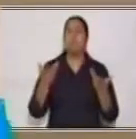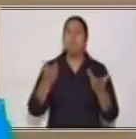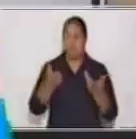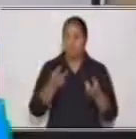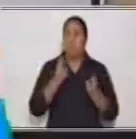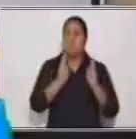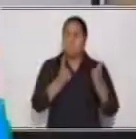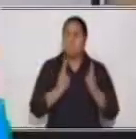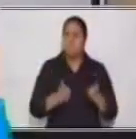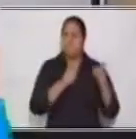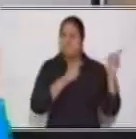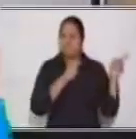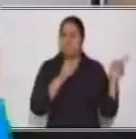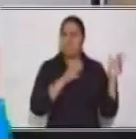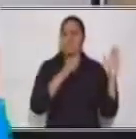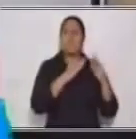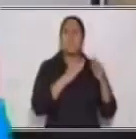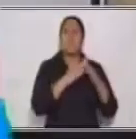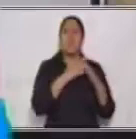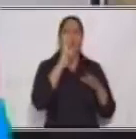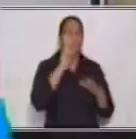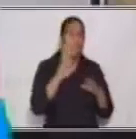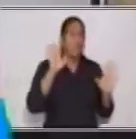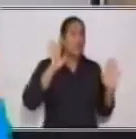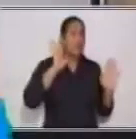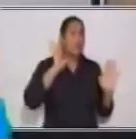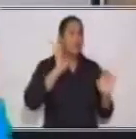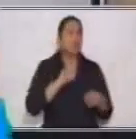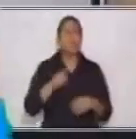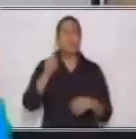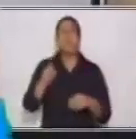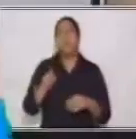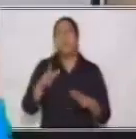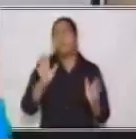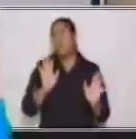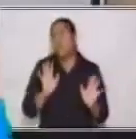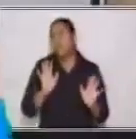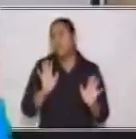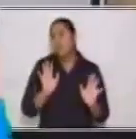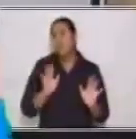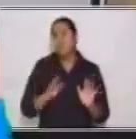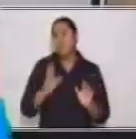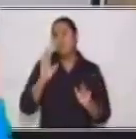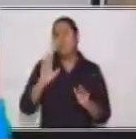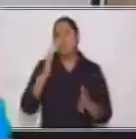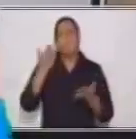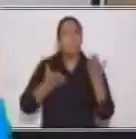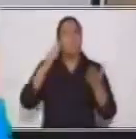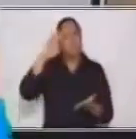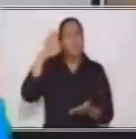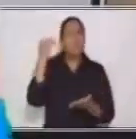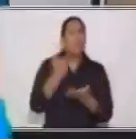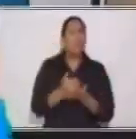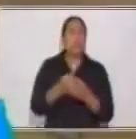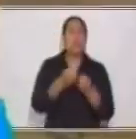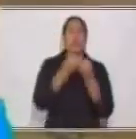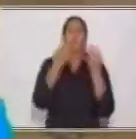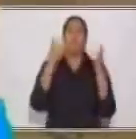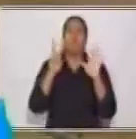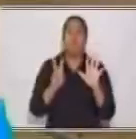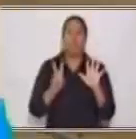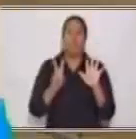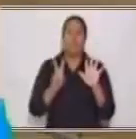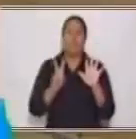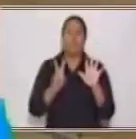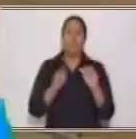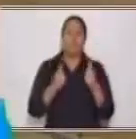Platiquemos en casa y veamos qué es lo que creen ustedes que pueda ir en el tentáculo número 7.